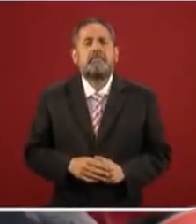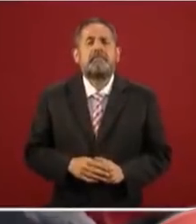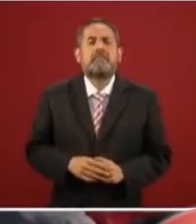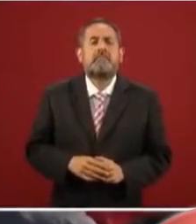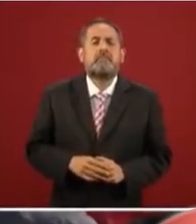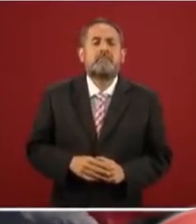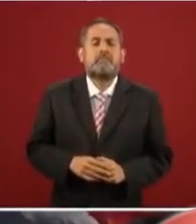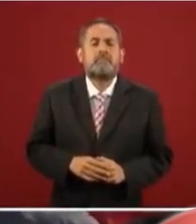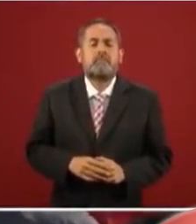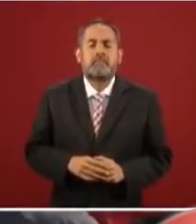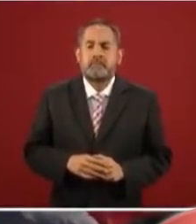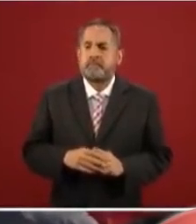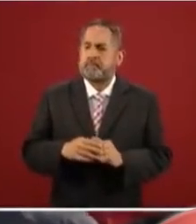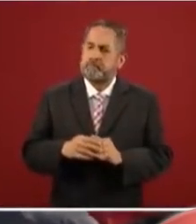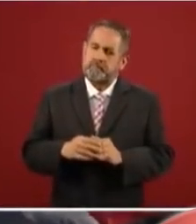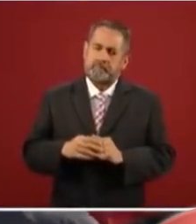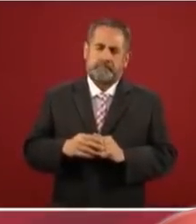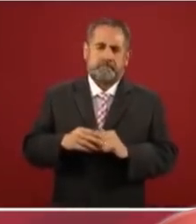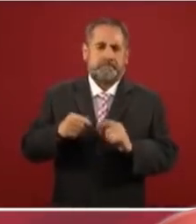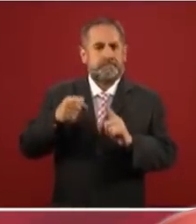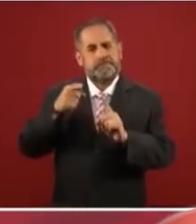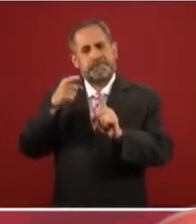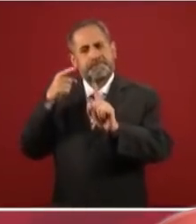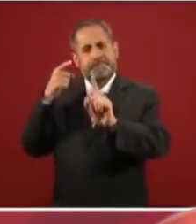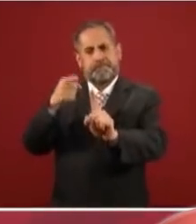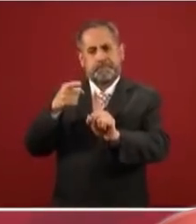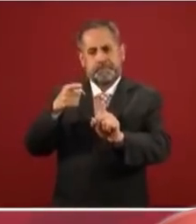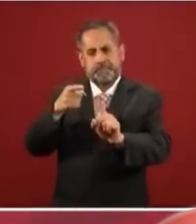en el propósito, el objetivo